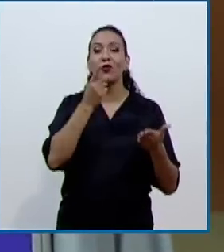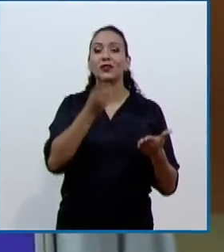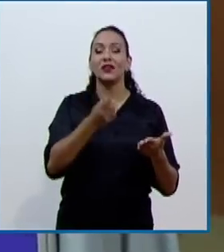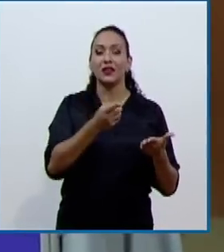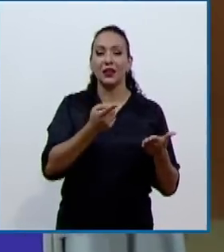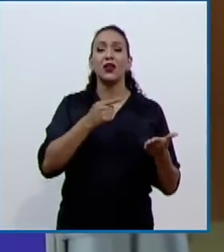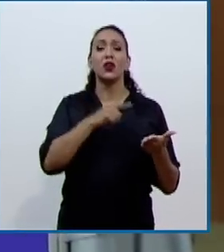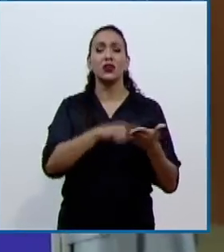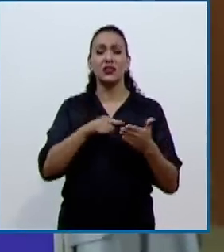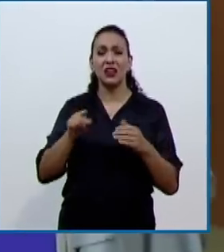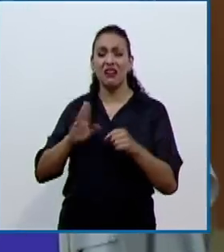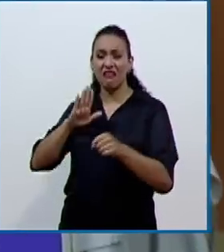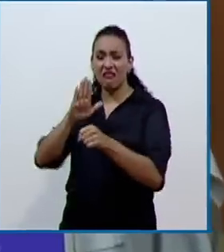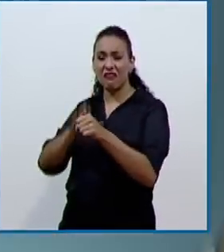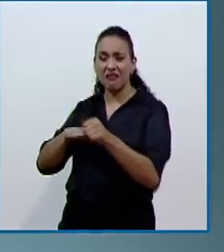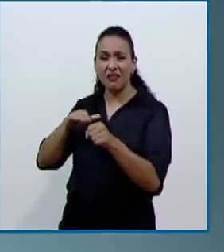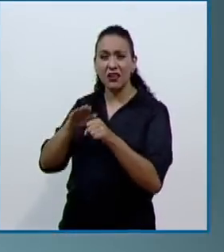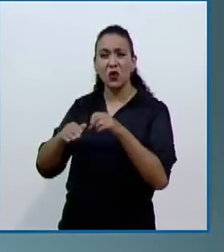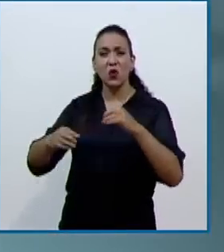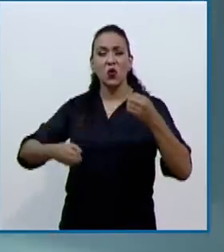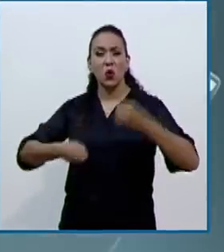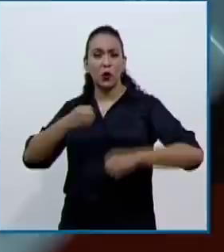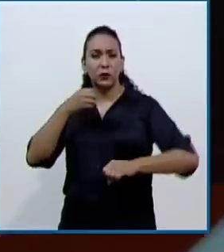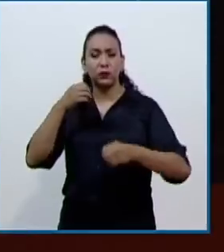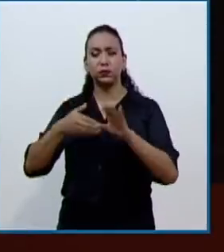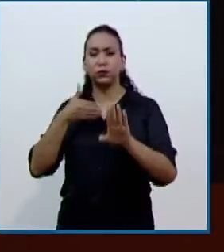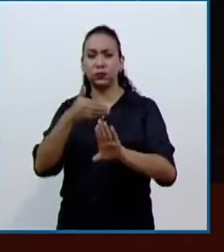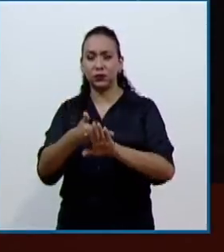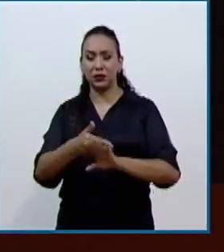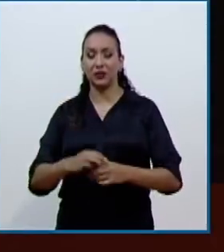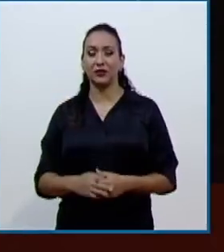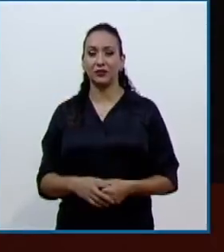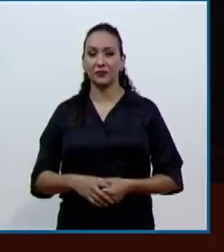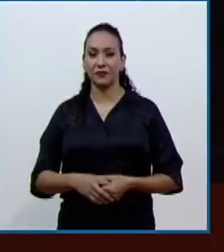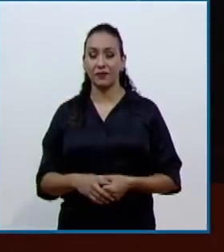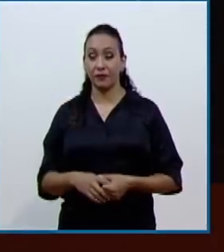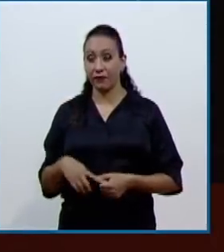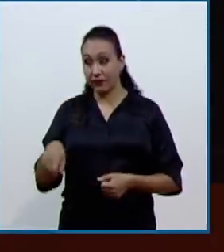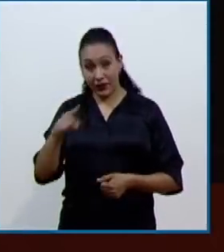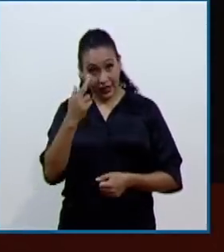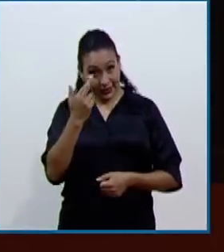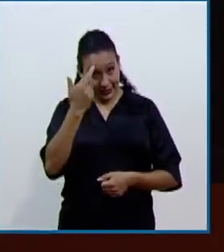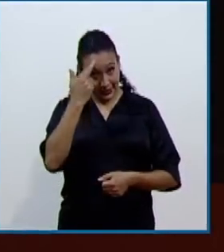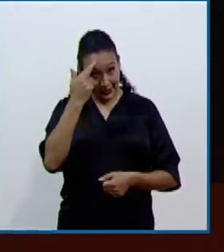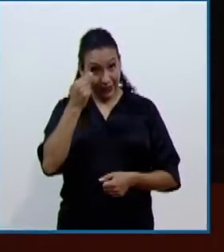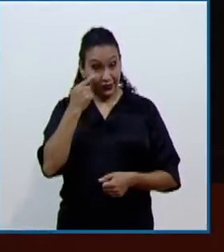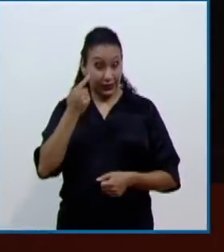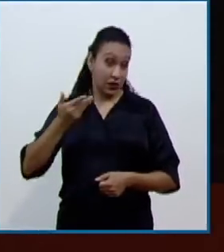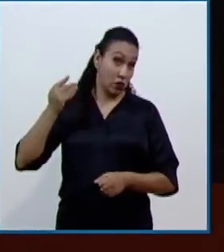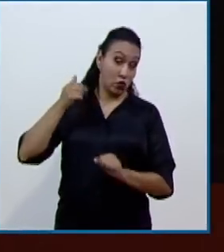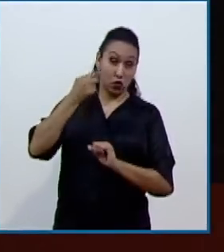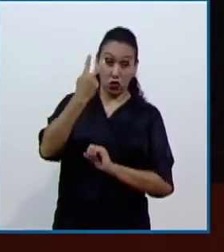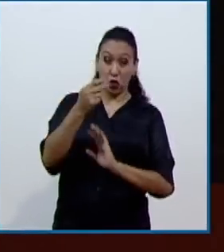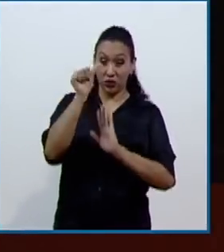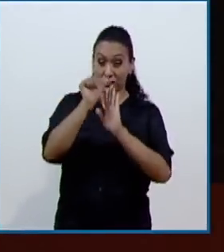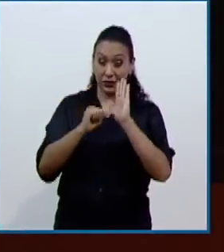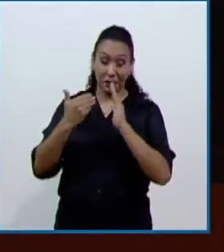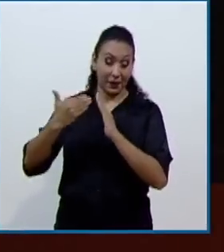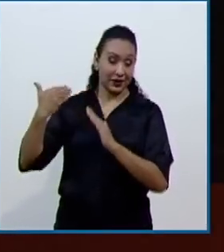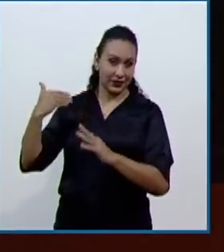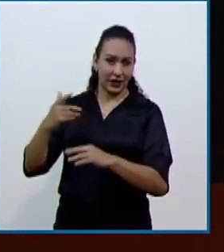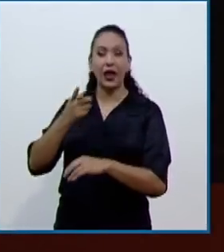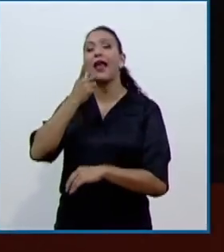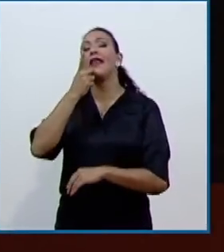un supuesto acoso judicial. Cabe recordar que en tan solo 2 meses, con el pretexto de